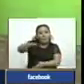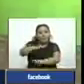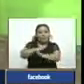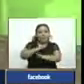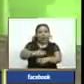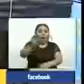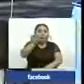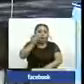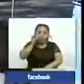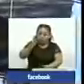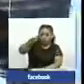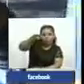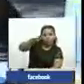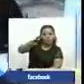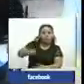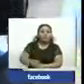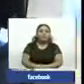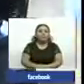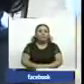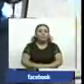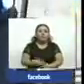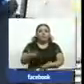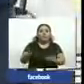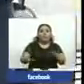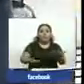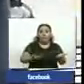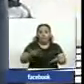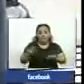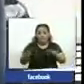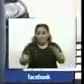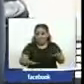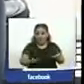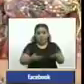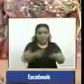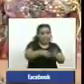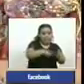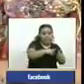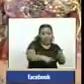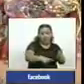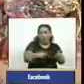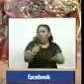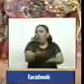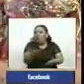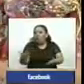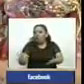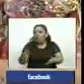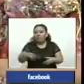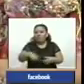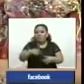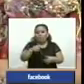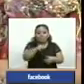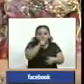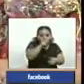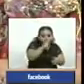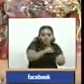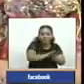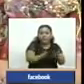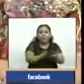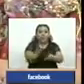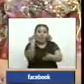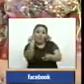lamos de agua, ventas ilegales de pólvora, no hay, o sea, producto ilegal, lo que es silbador,